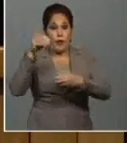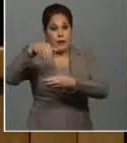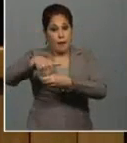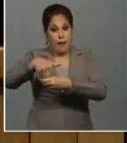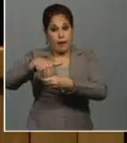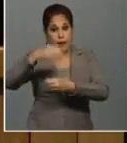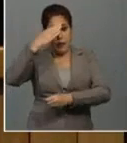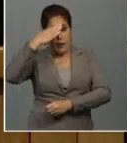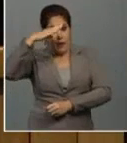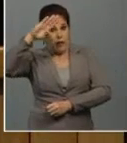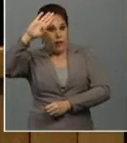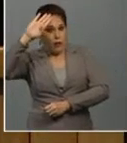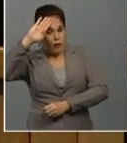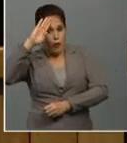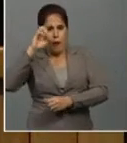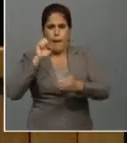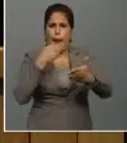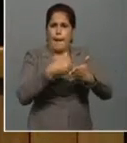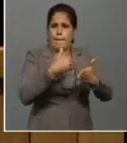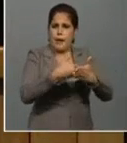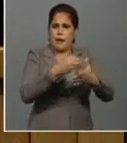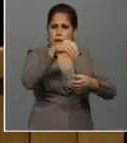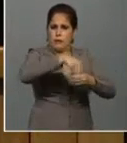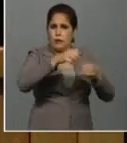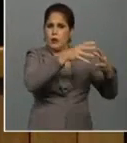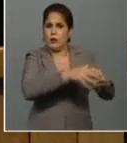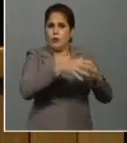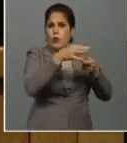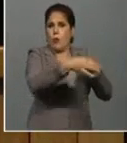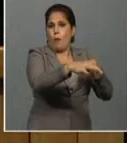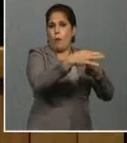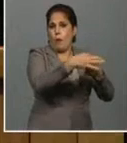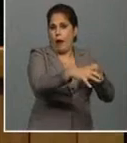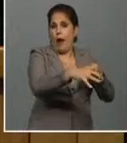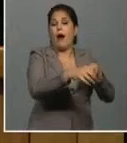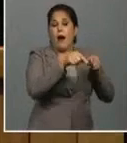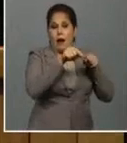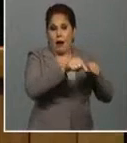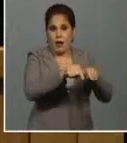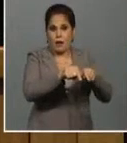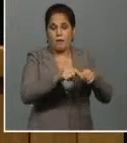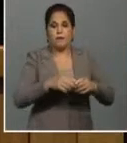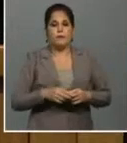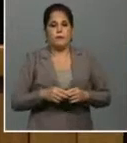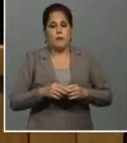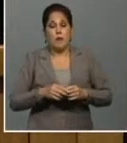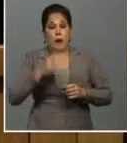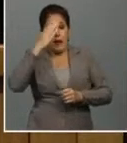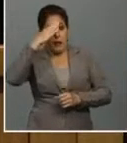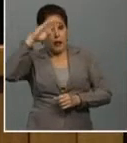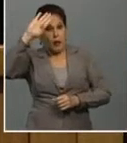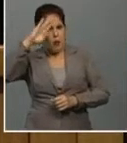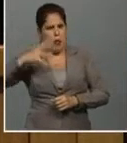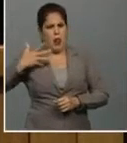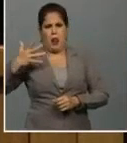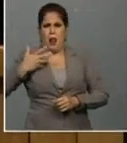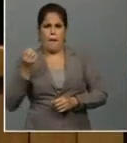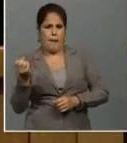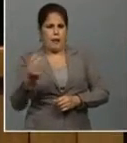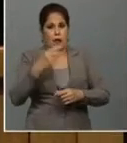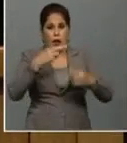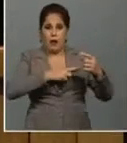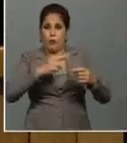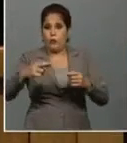promovidas por agencias y entidades de los estados unidos dirigidas a desprestigiar a cuba a calumniar la